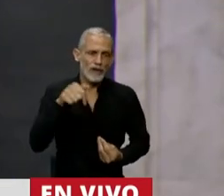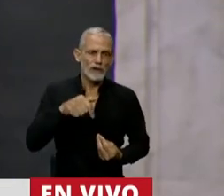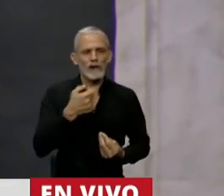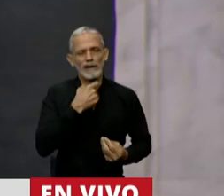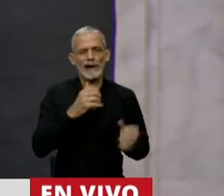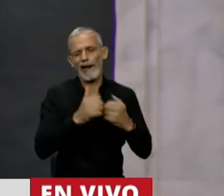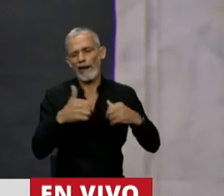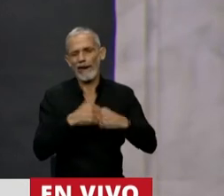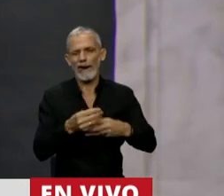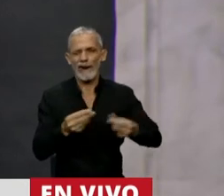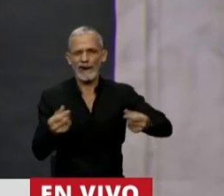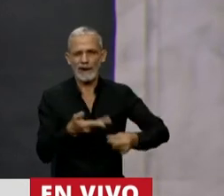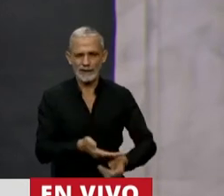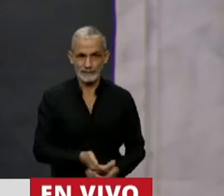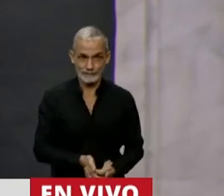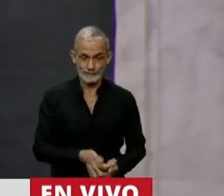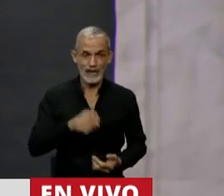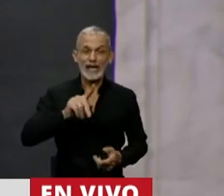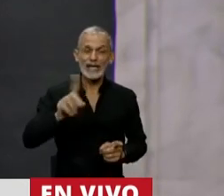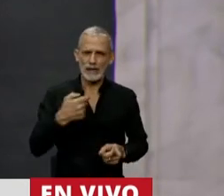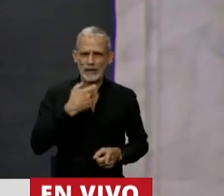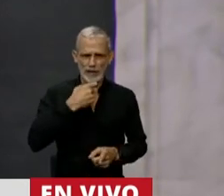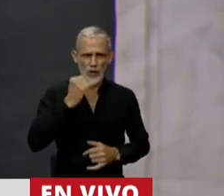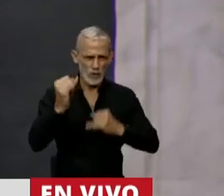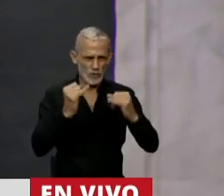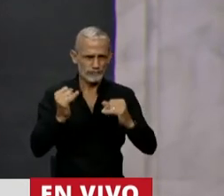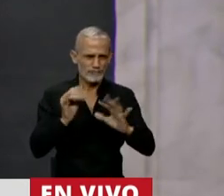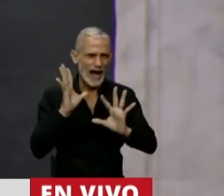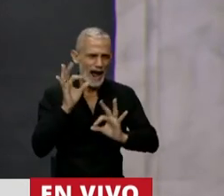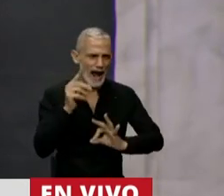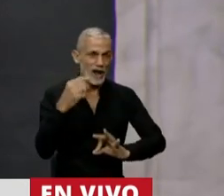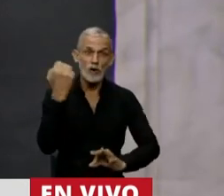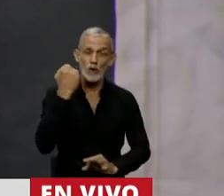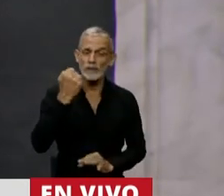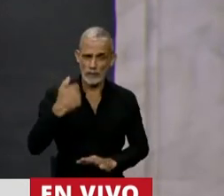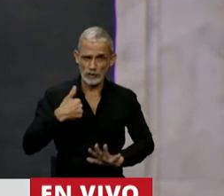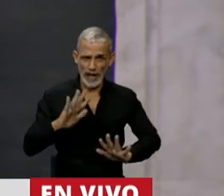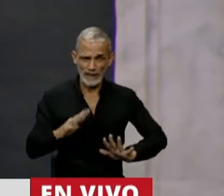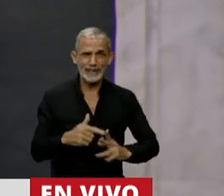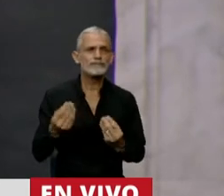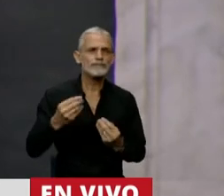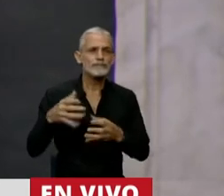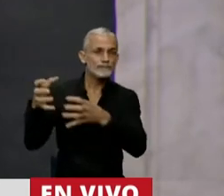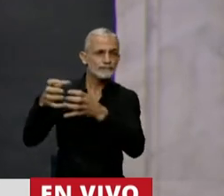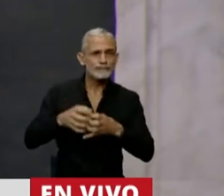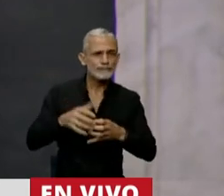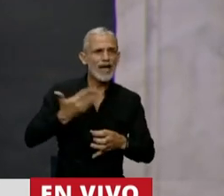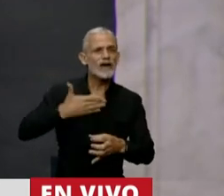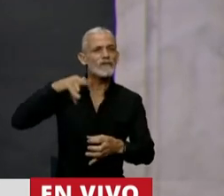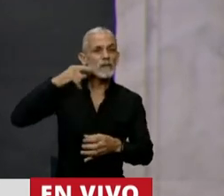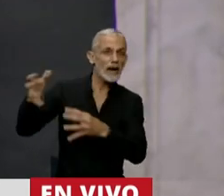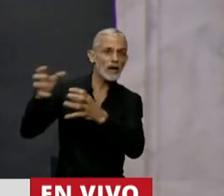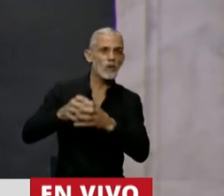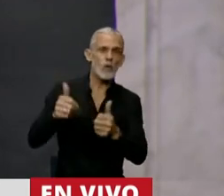ocultar. También, presidente, quiero decir algo muy importante. A la misión del Fondo Monetario Internacional